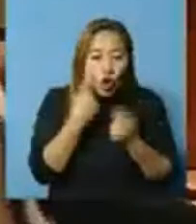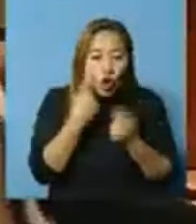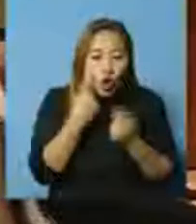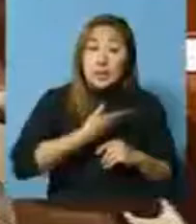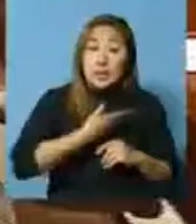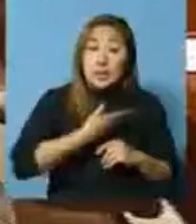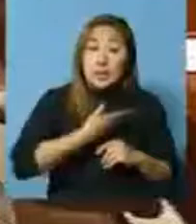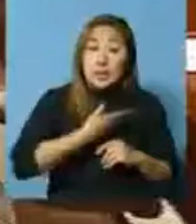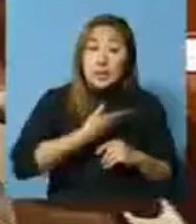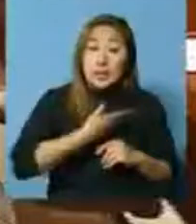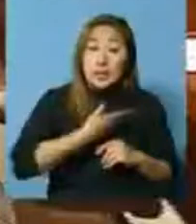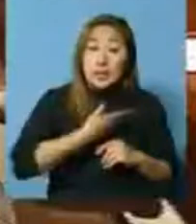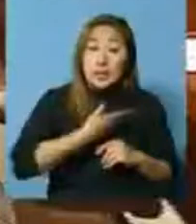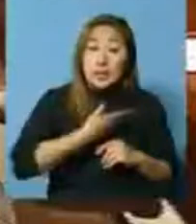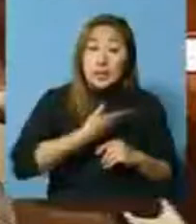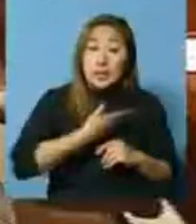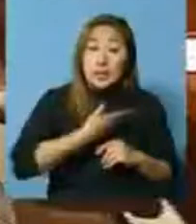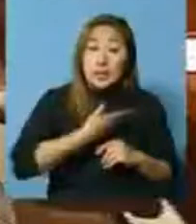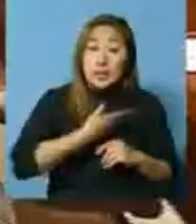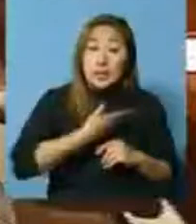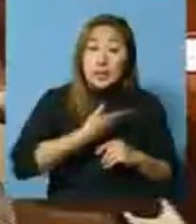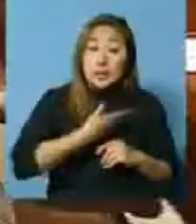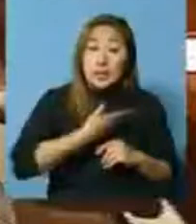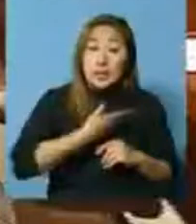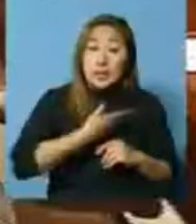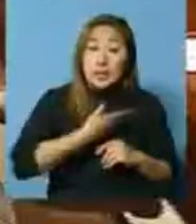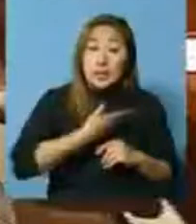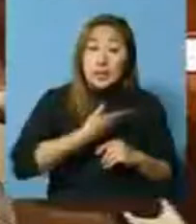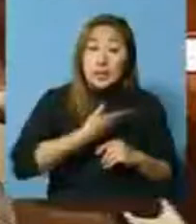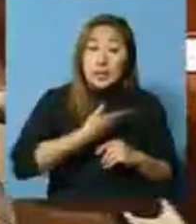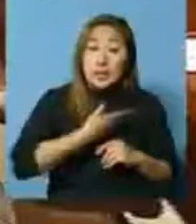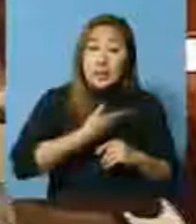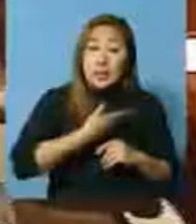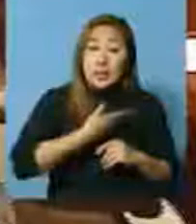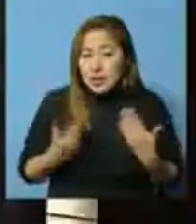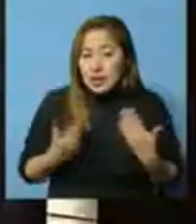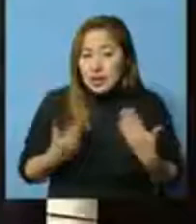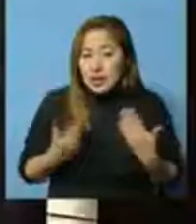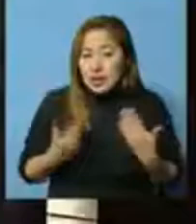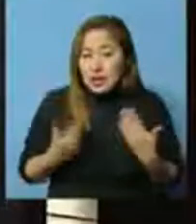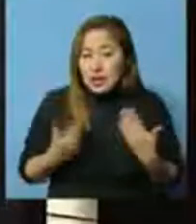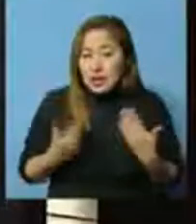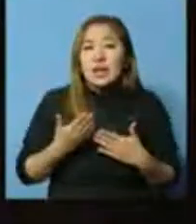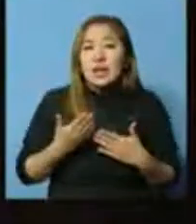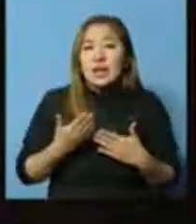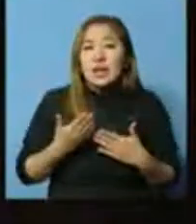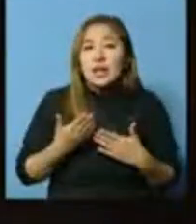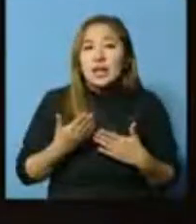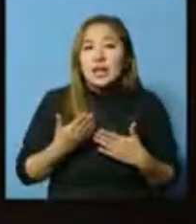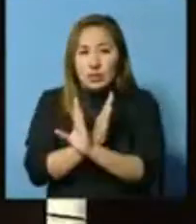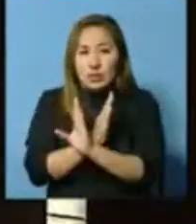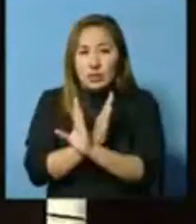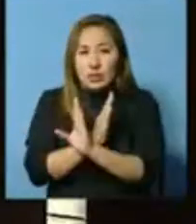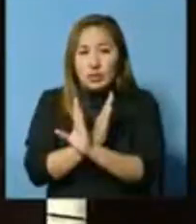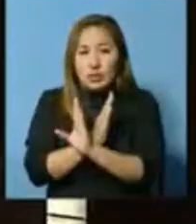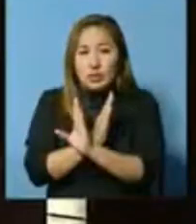ellas. El Registro Público de Comercio pretende, el oficialismo pretende pasarlo de la órbita judicial a la